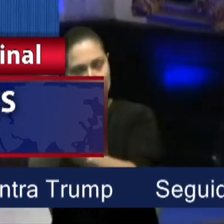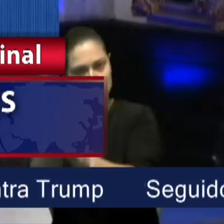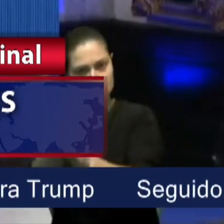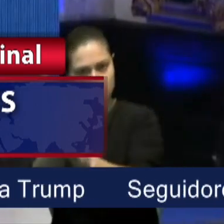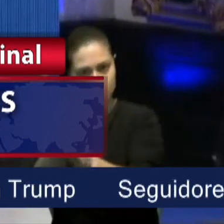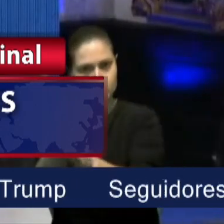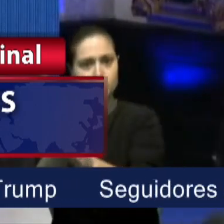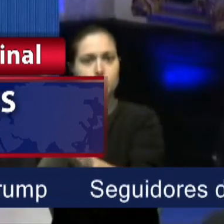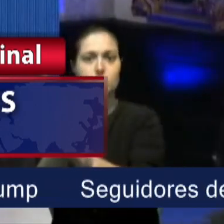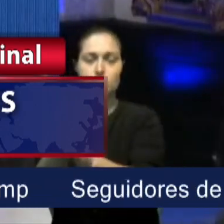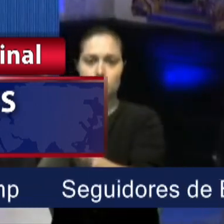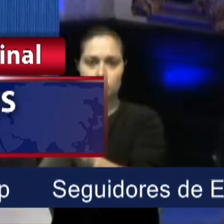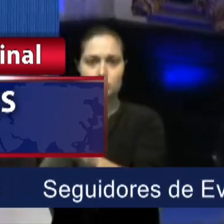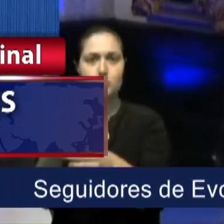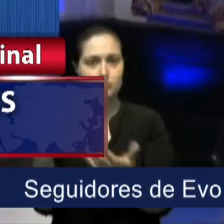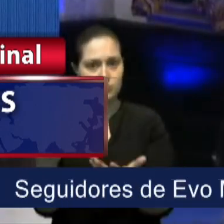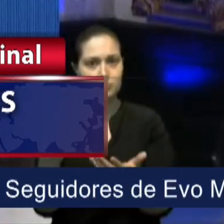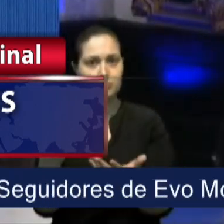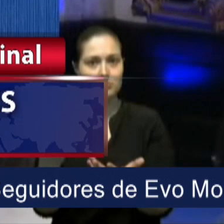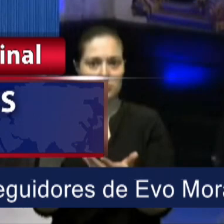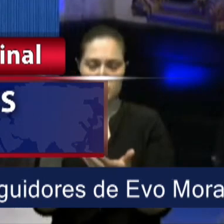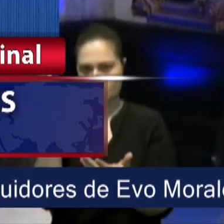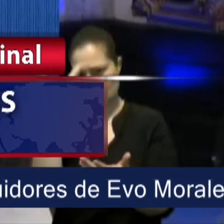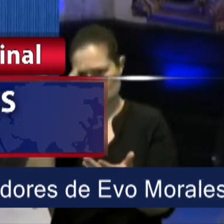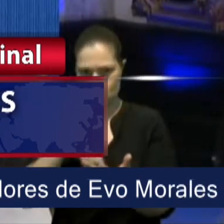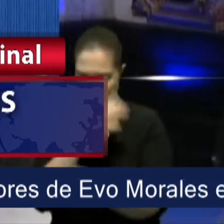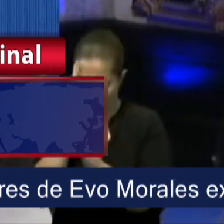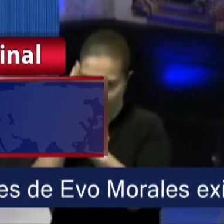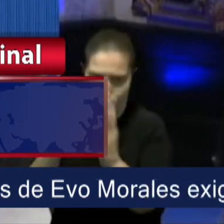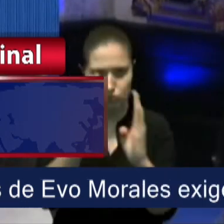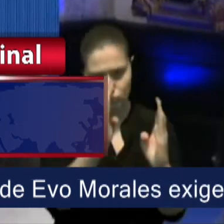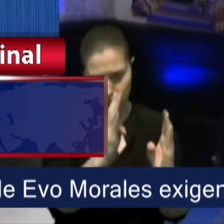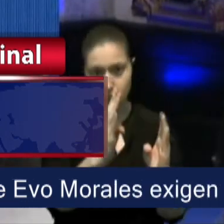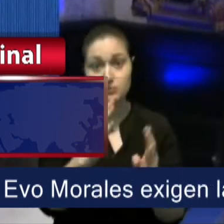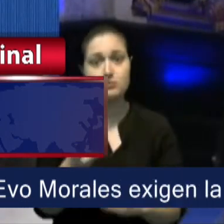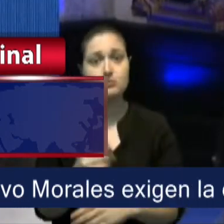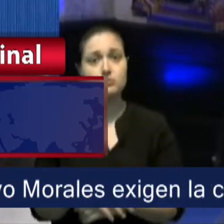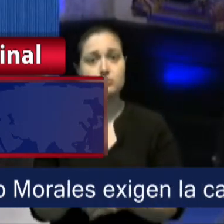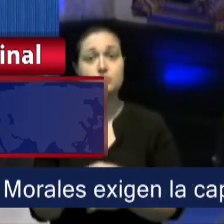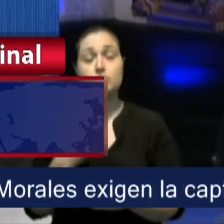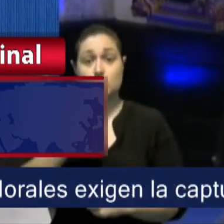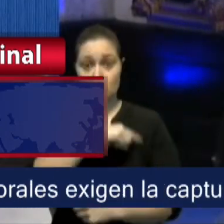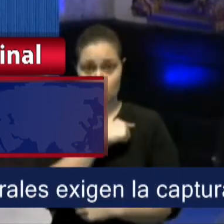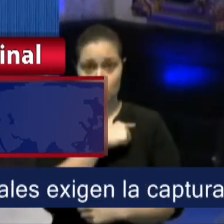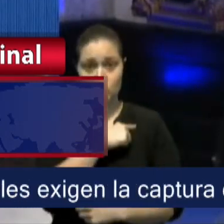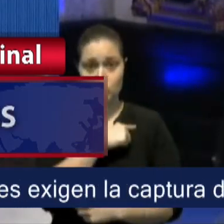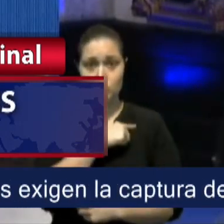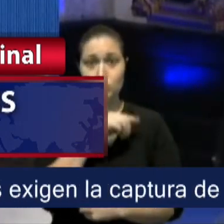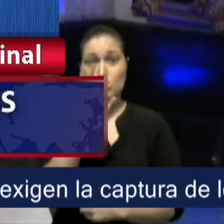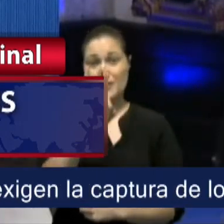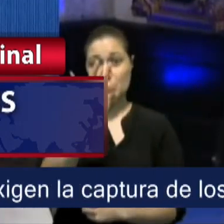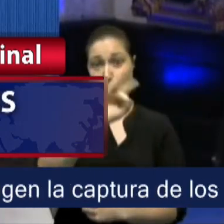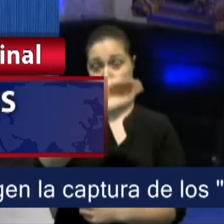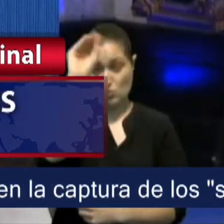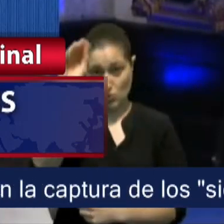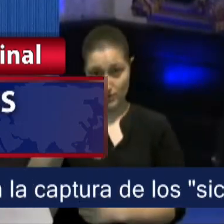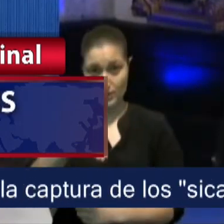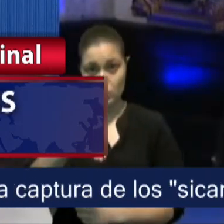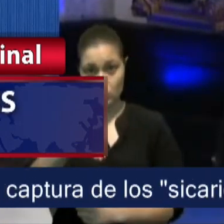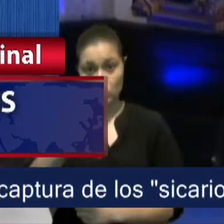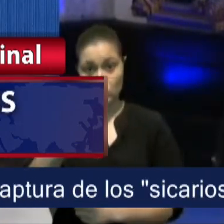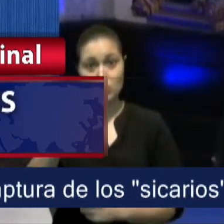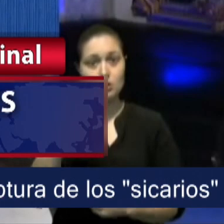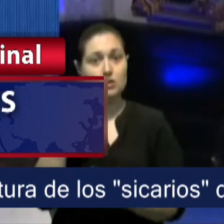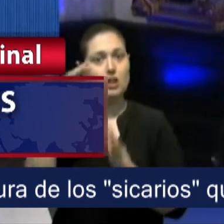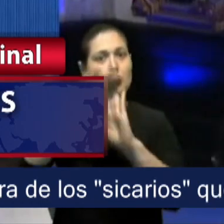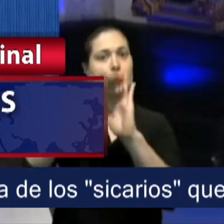2024 que de ese momento presidente Nosotros hemos reducido 10 moléculas en un 98 por la lista la lista